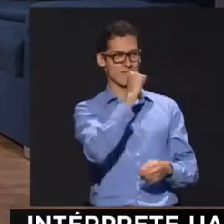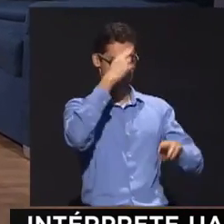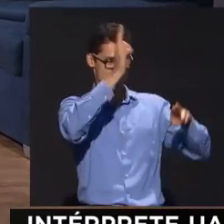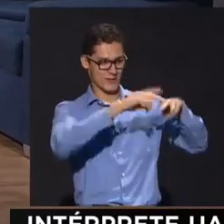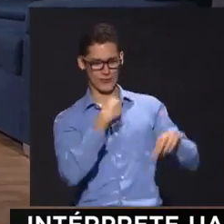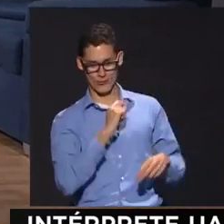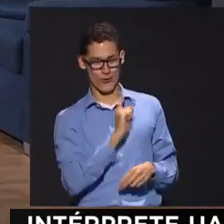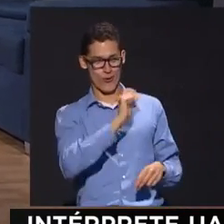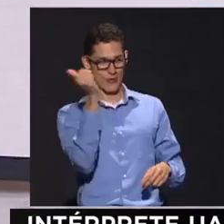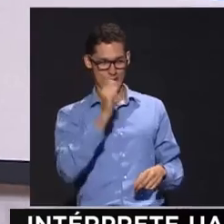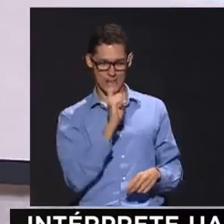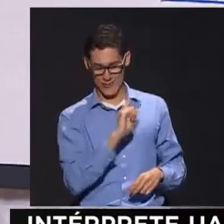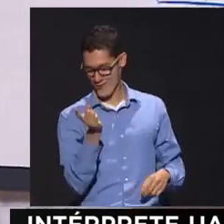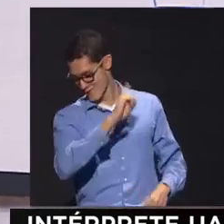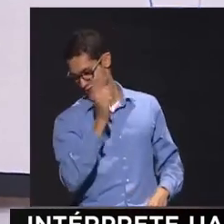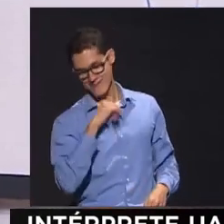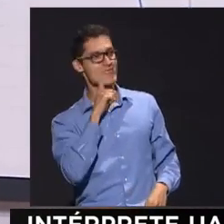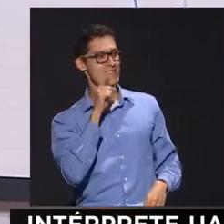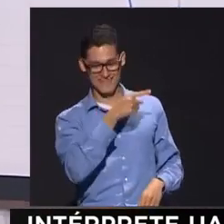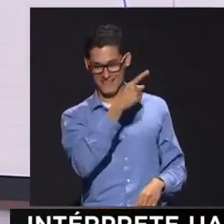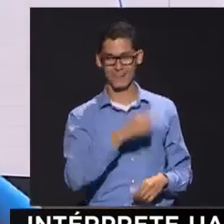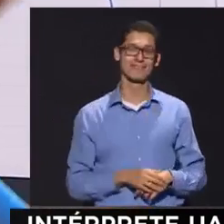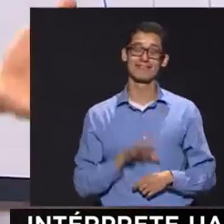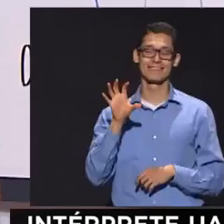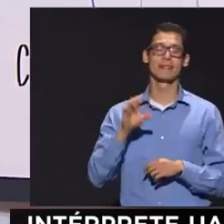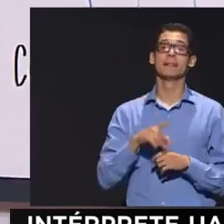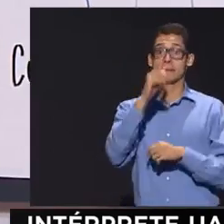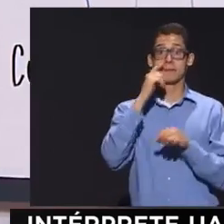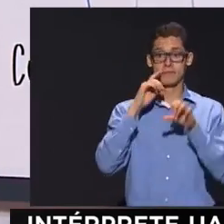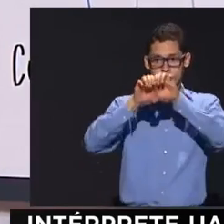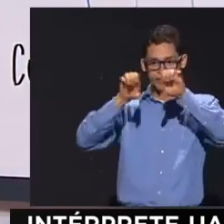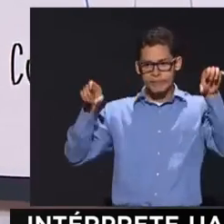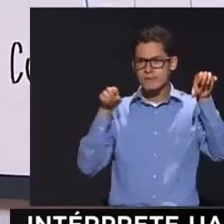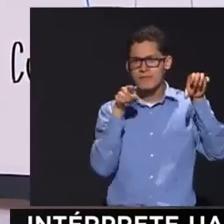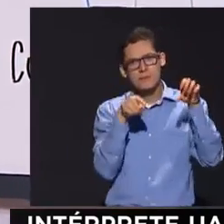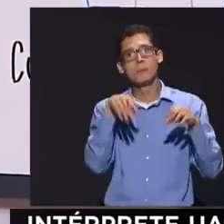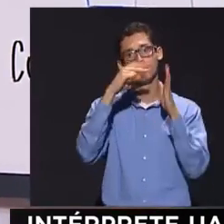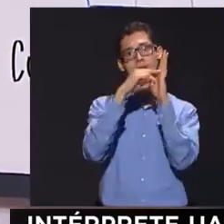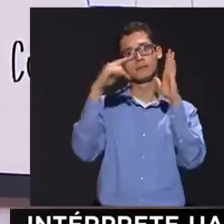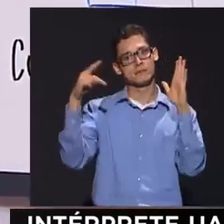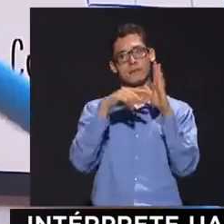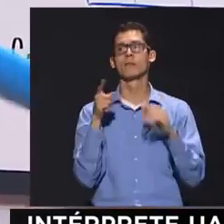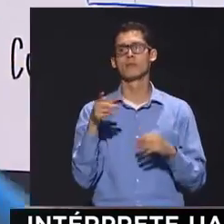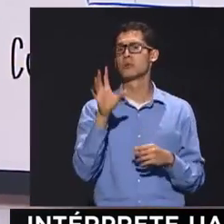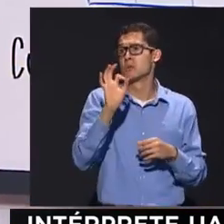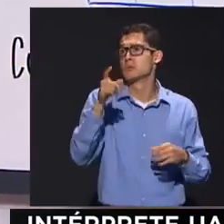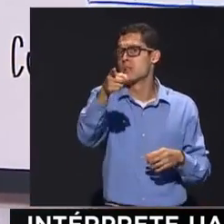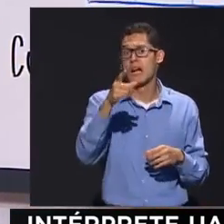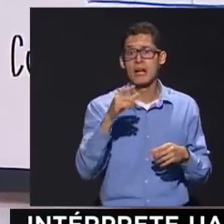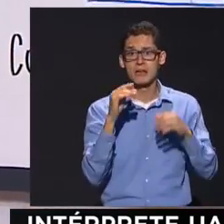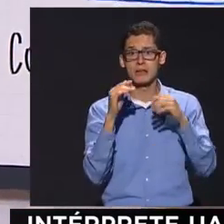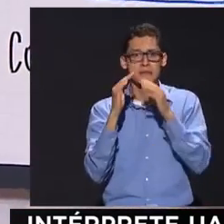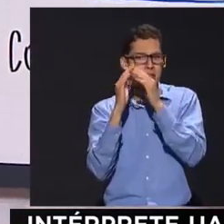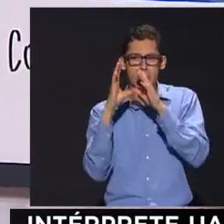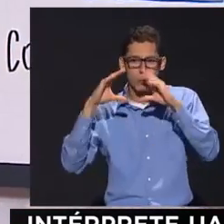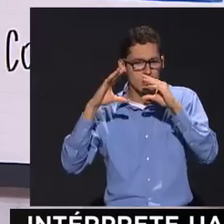bueno esto es una espumita que es muy común ver en nuestras casas cuando vamos a actividades de natación pero no sirve cualquier almohadita que sería la miramos